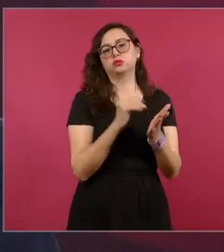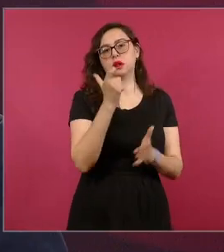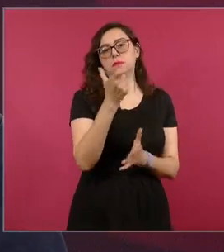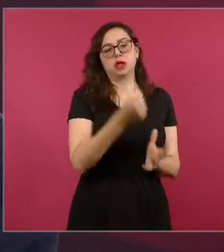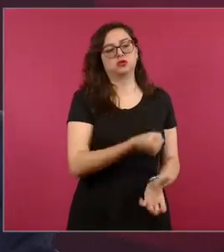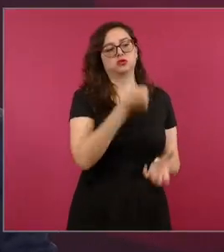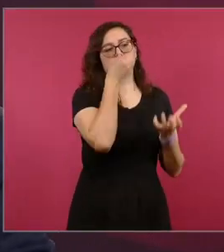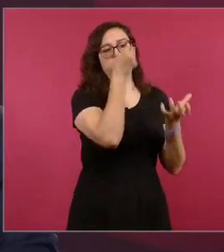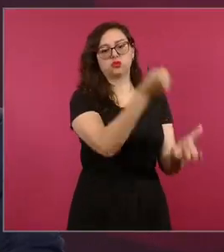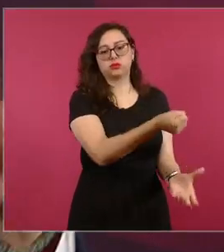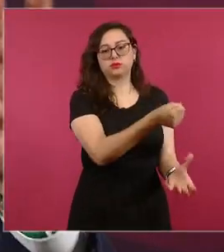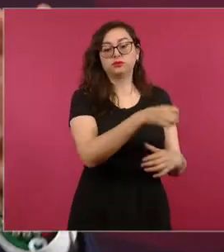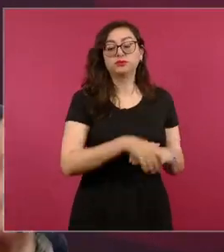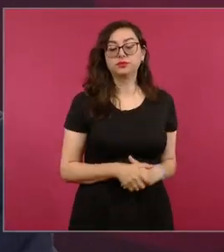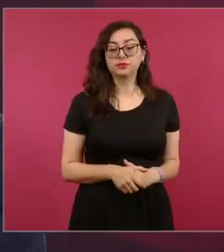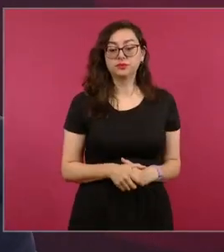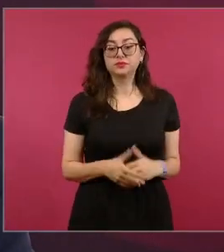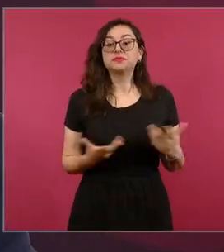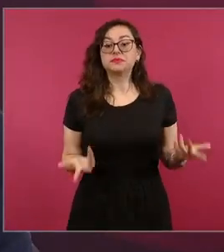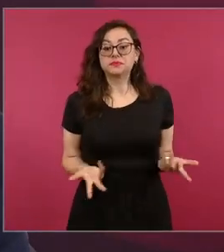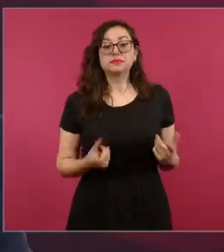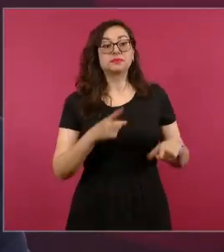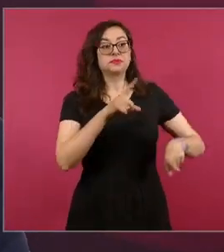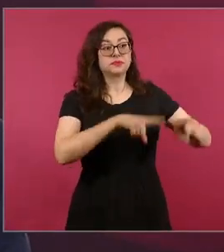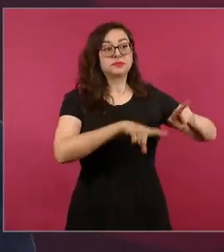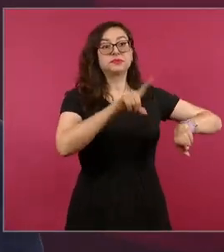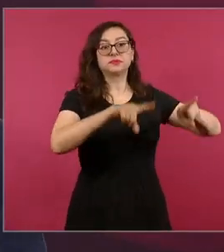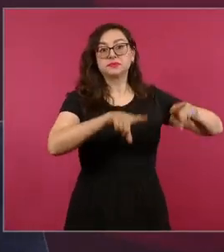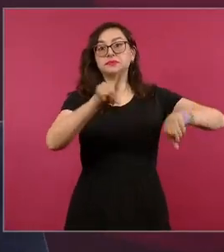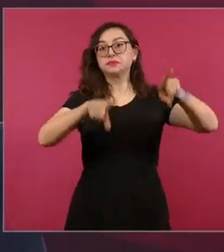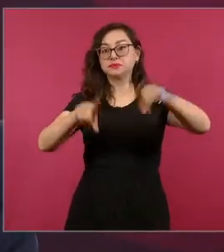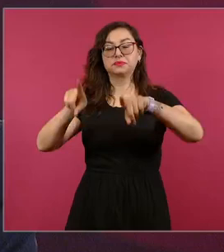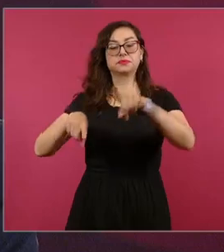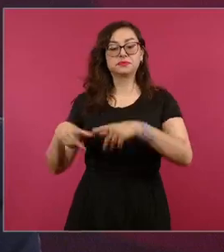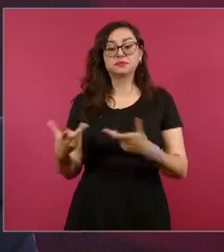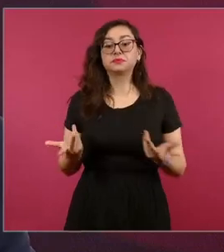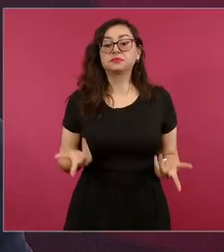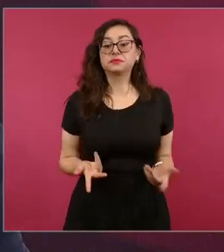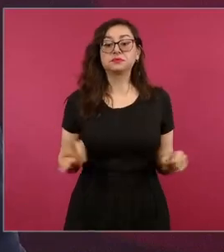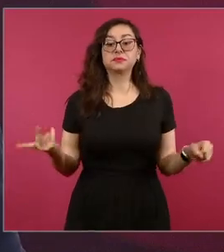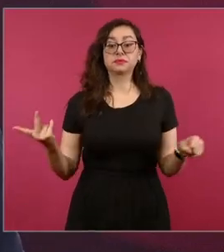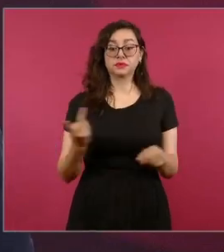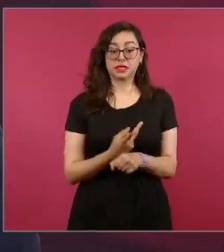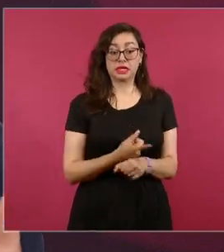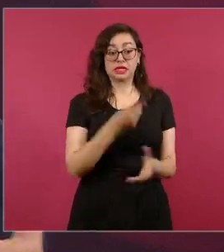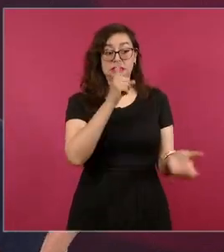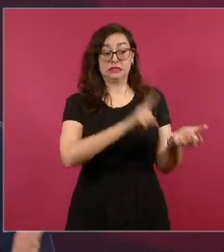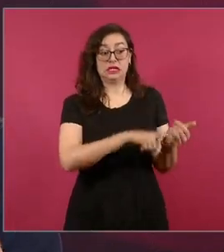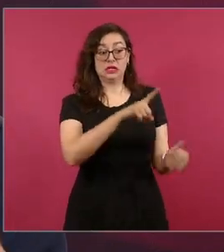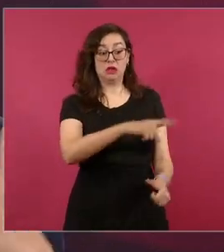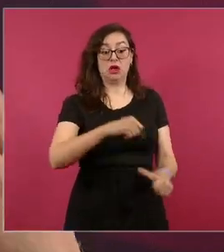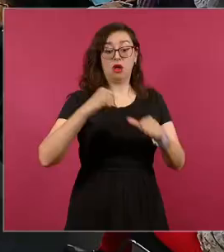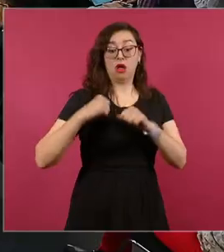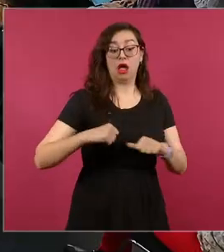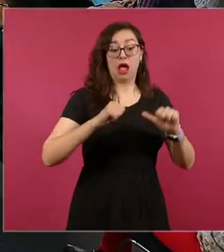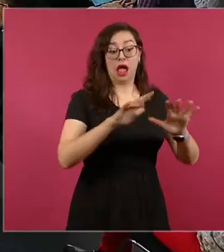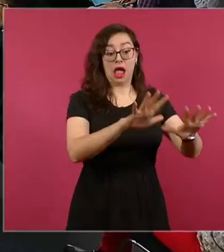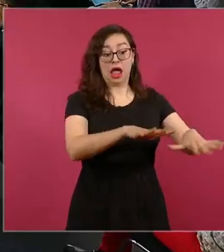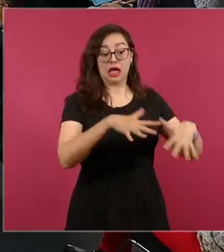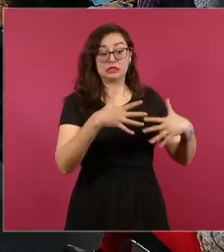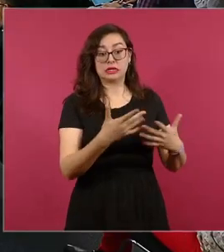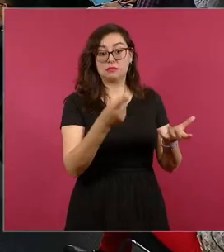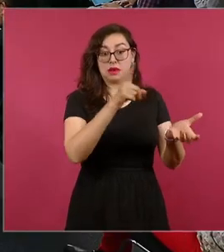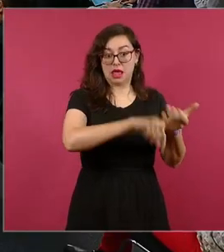manera porque las personas en estas asambleas pueden determinar tres tipos de intervenciones. Una que es en